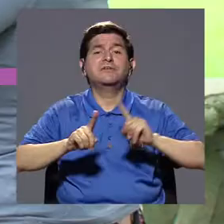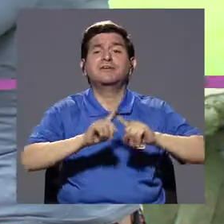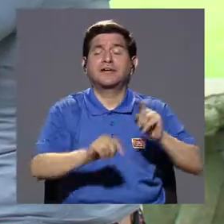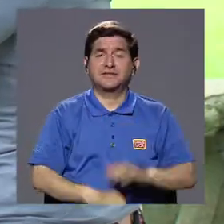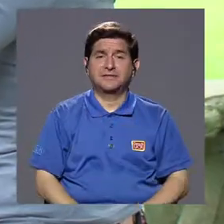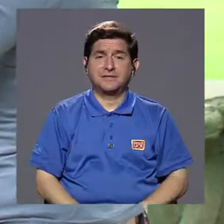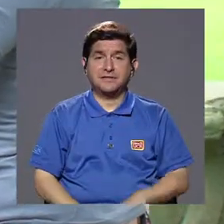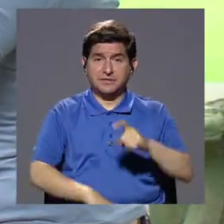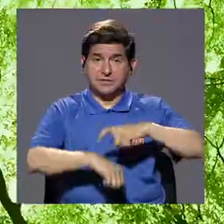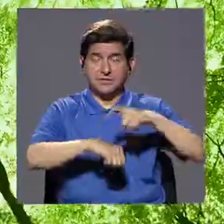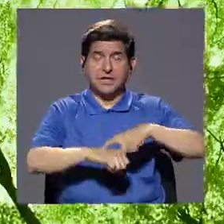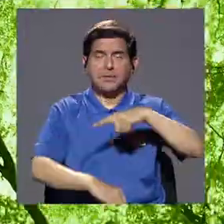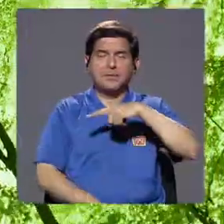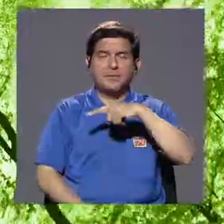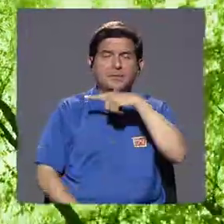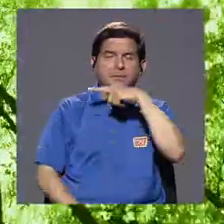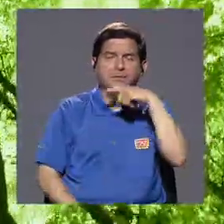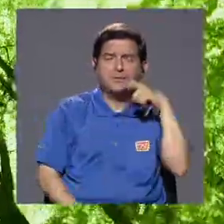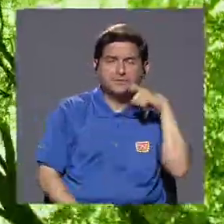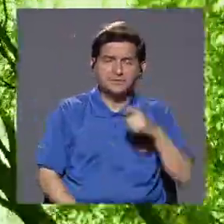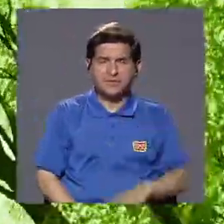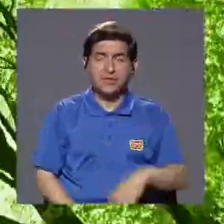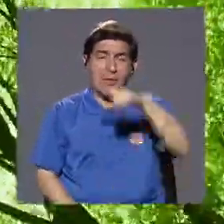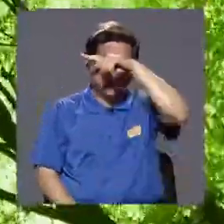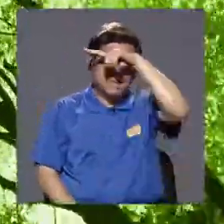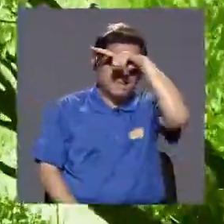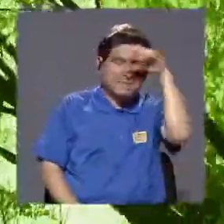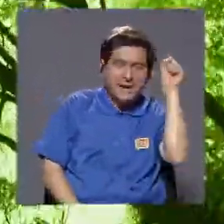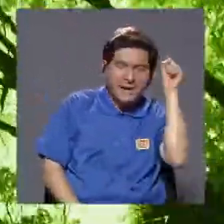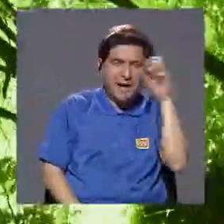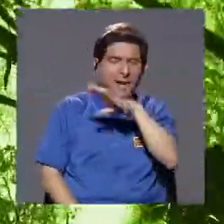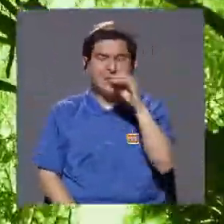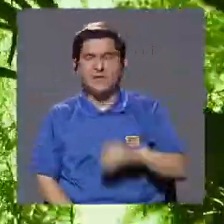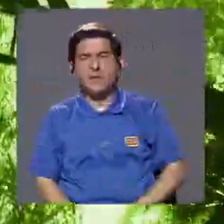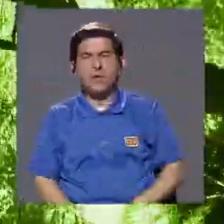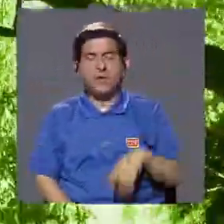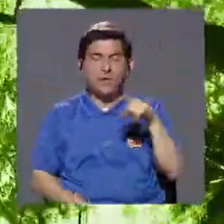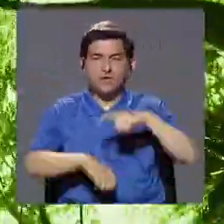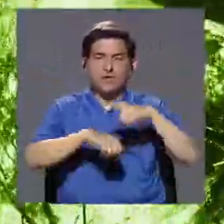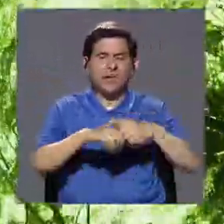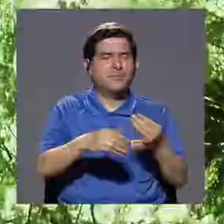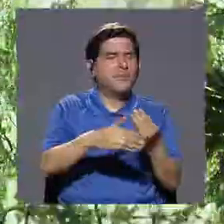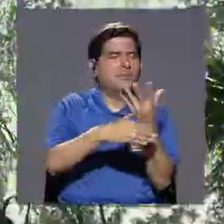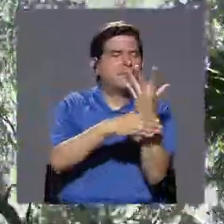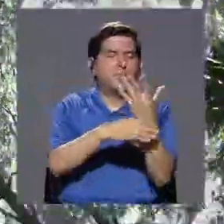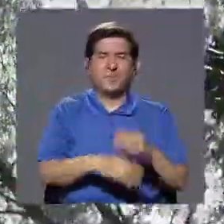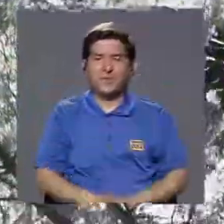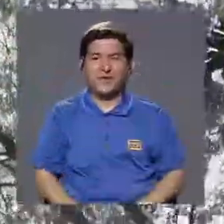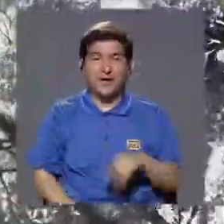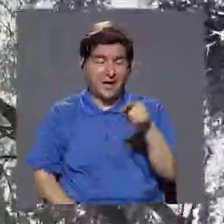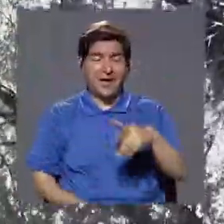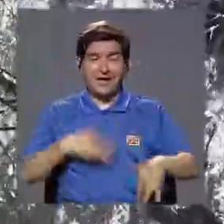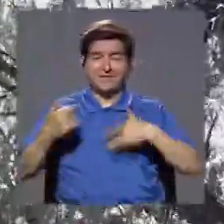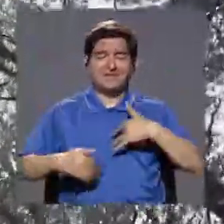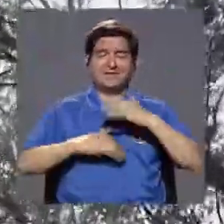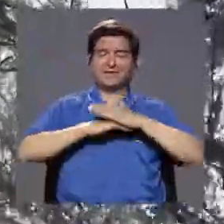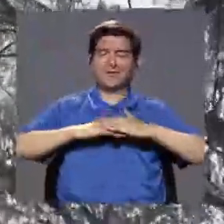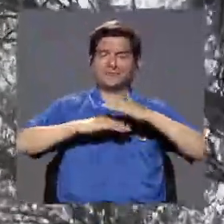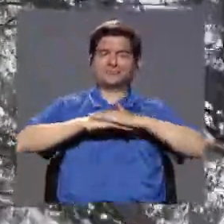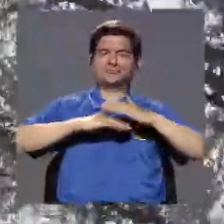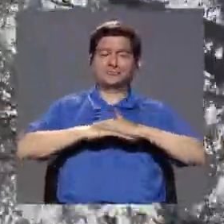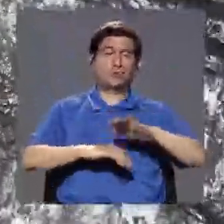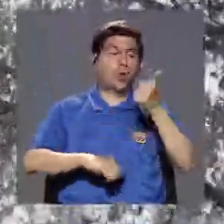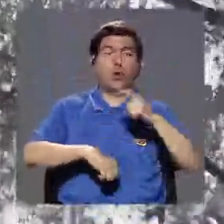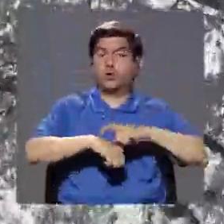de este árbol o de primavera donde hay frutos y nos sentimos muy bien nos sentimos muy a gusto habrá otros momentos de un